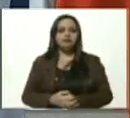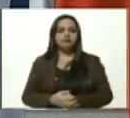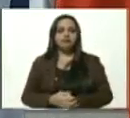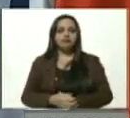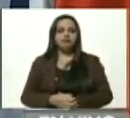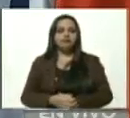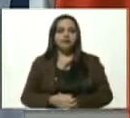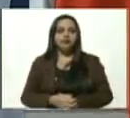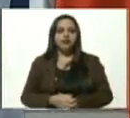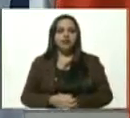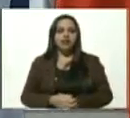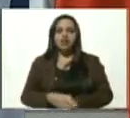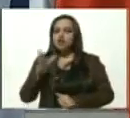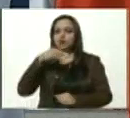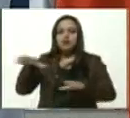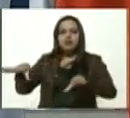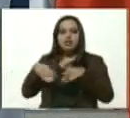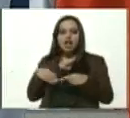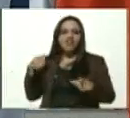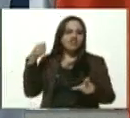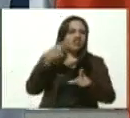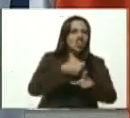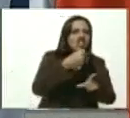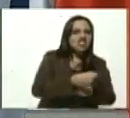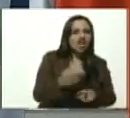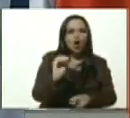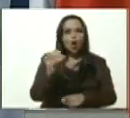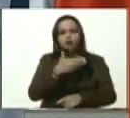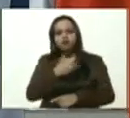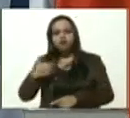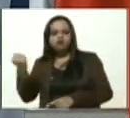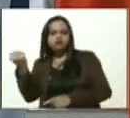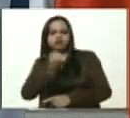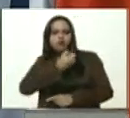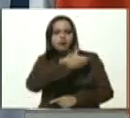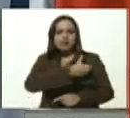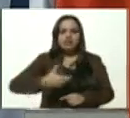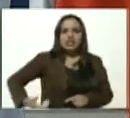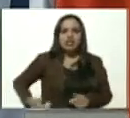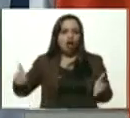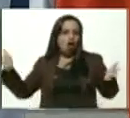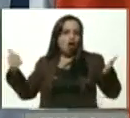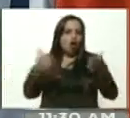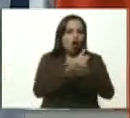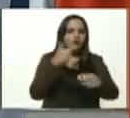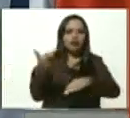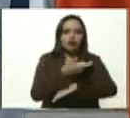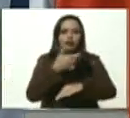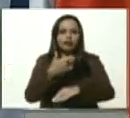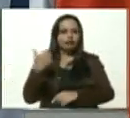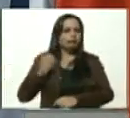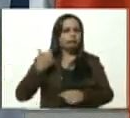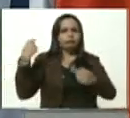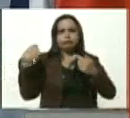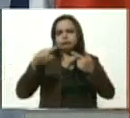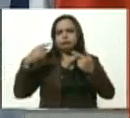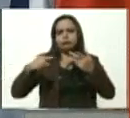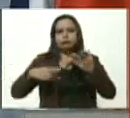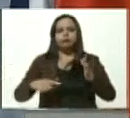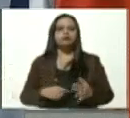la violencia, los intentos de magnicidio, golpes de Estado, etcétera. En tal